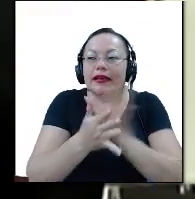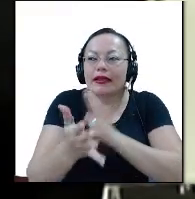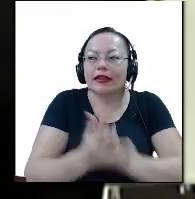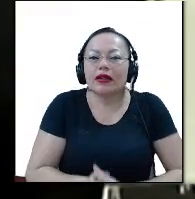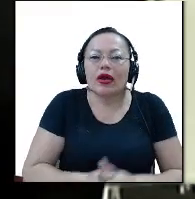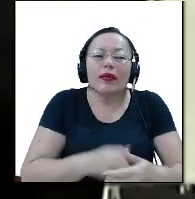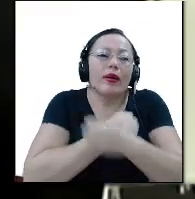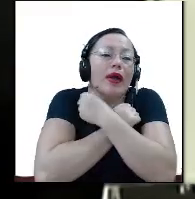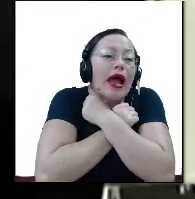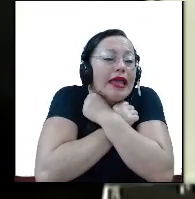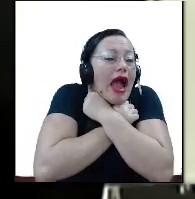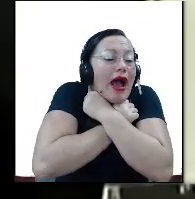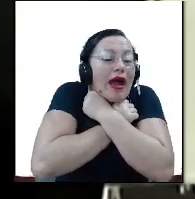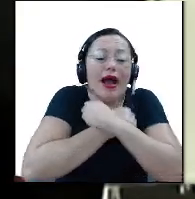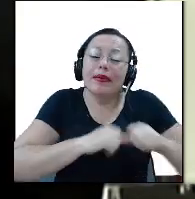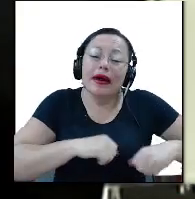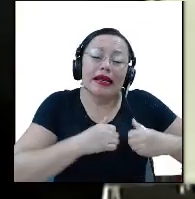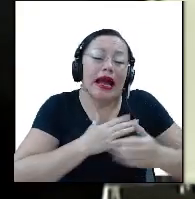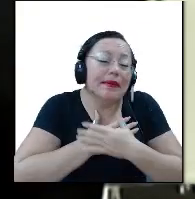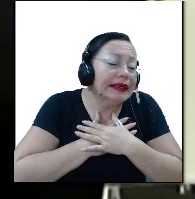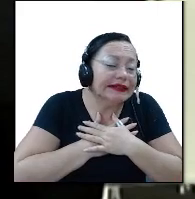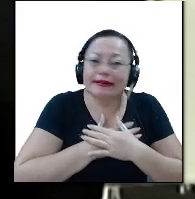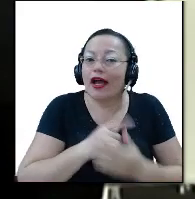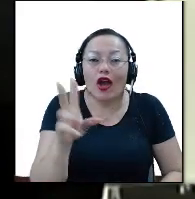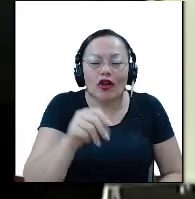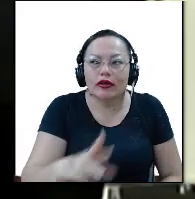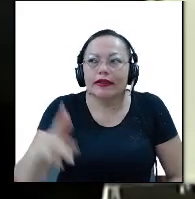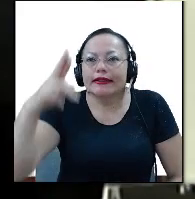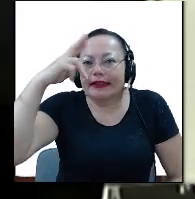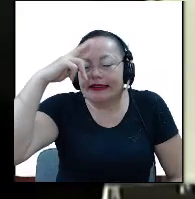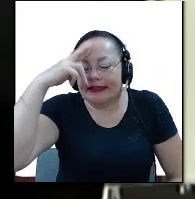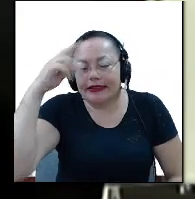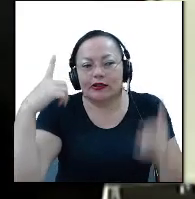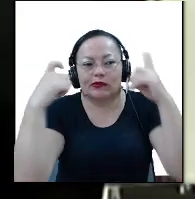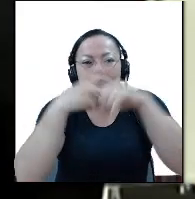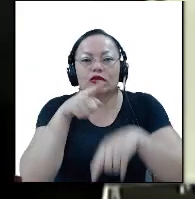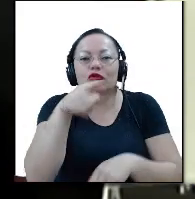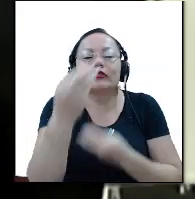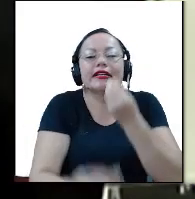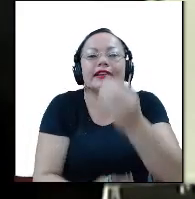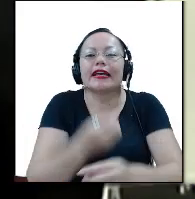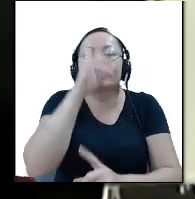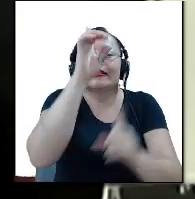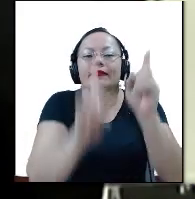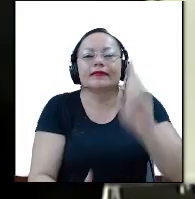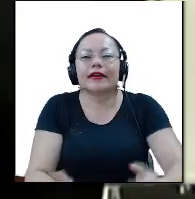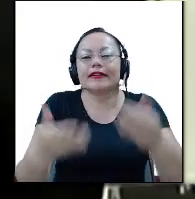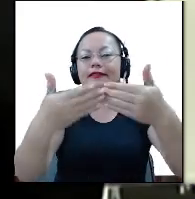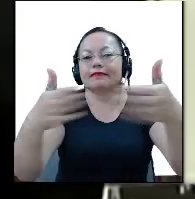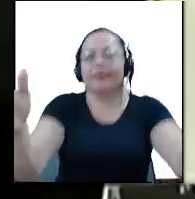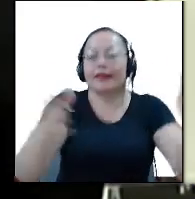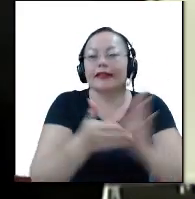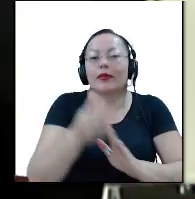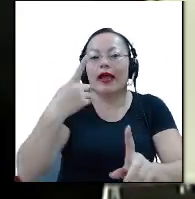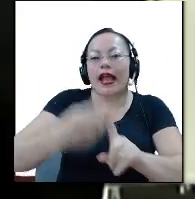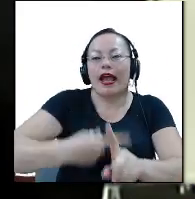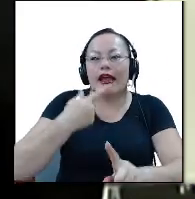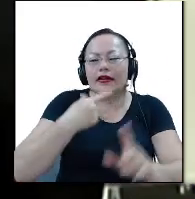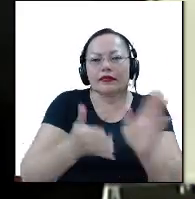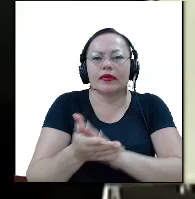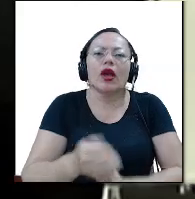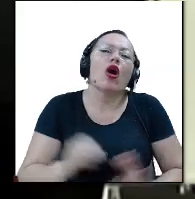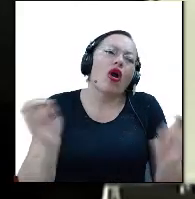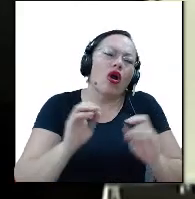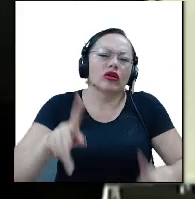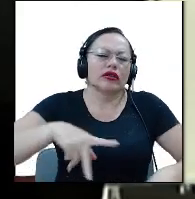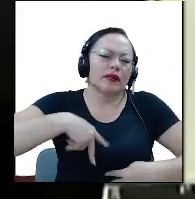apegos del corazón y utilice la razón y piense qué es lo que usted debería hacer con ese local comercial si está en arriendo. Si es propio y cree que